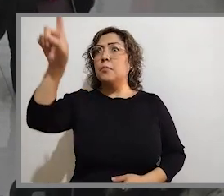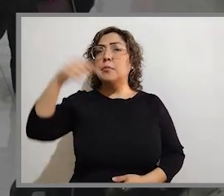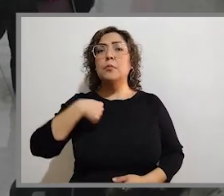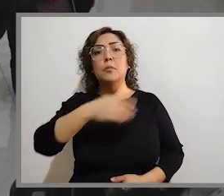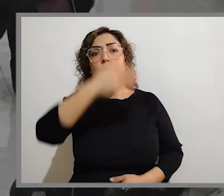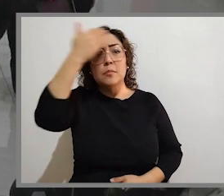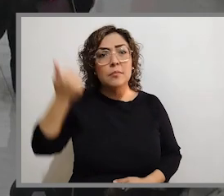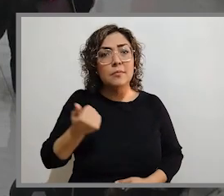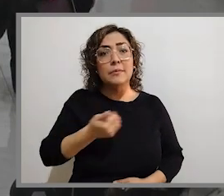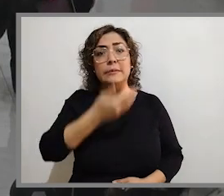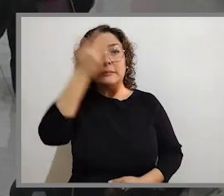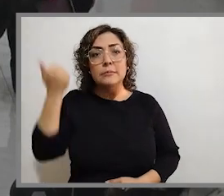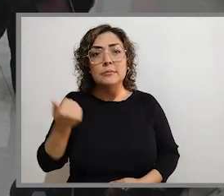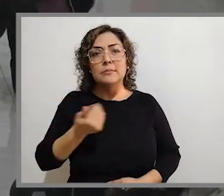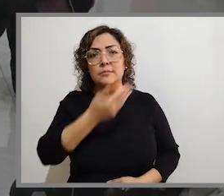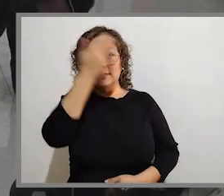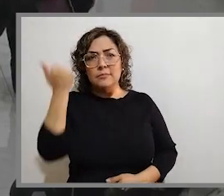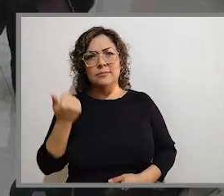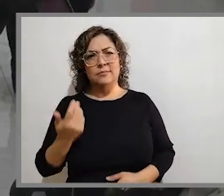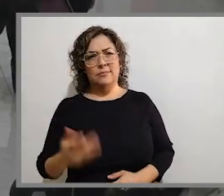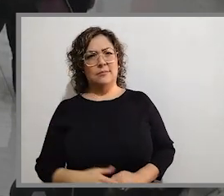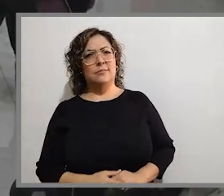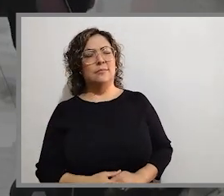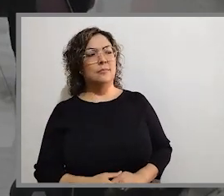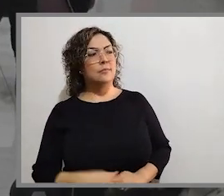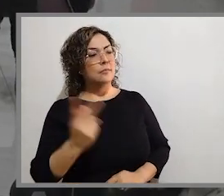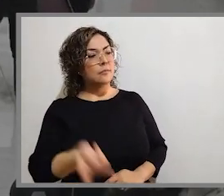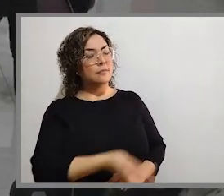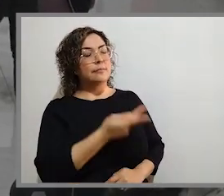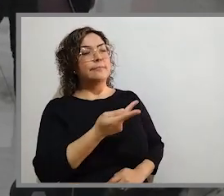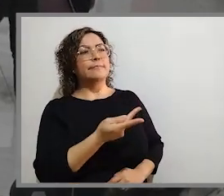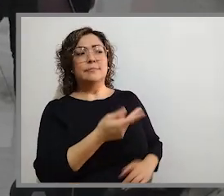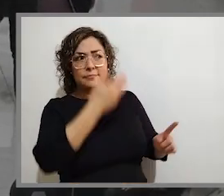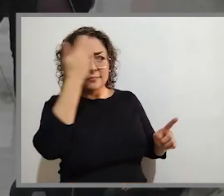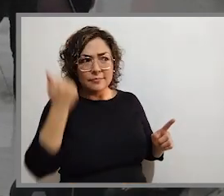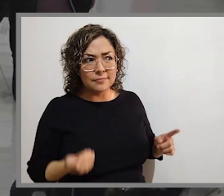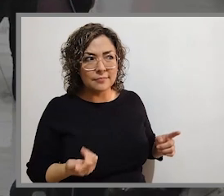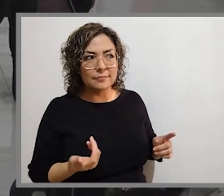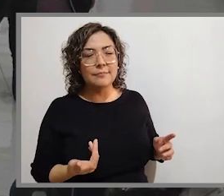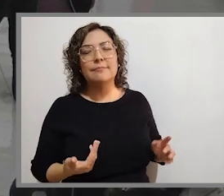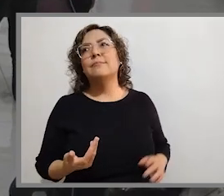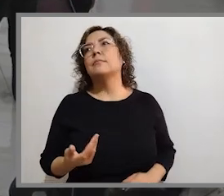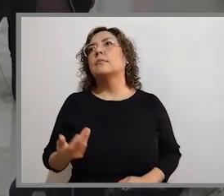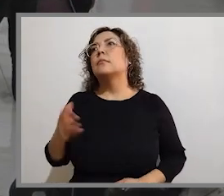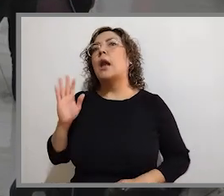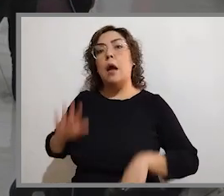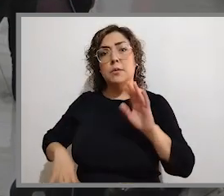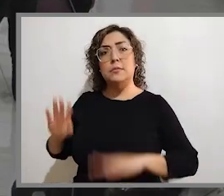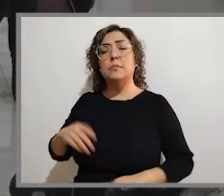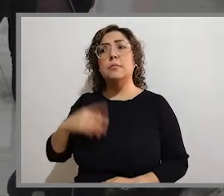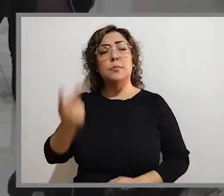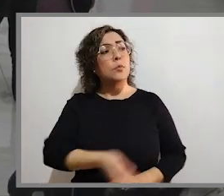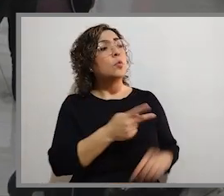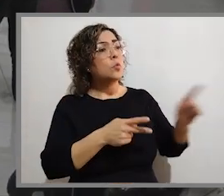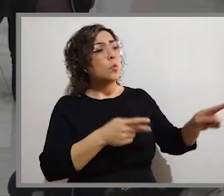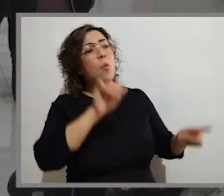siempre hacemos con muchas cosas es, oigan, ustedes han sido violentadas políticamente, y de verdad es que yo creo que la mayoría dice, no. Y